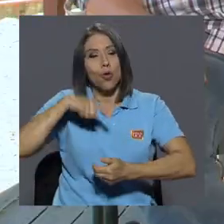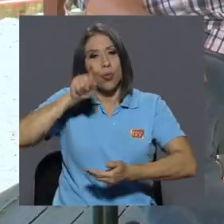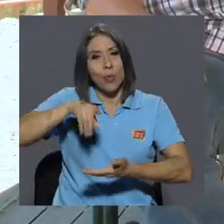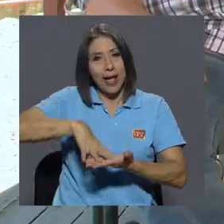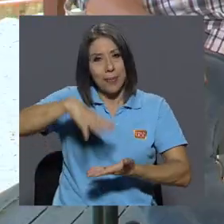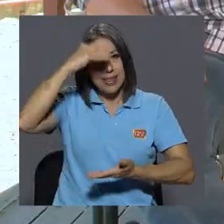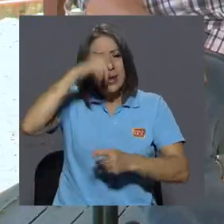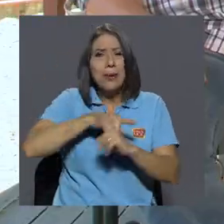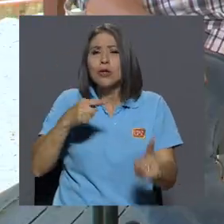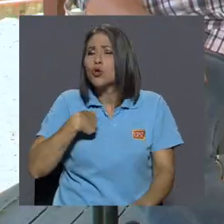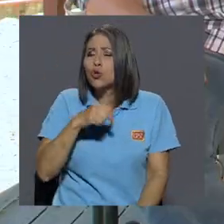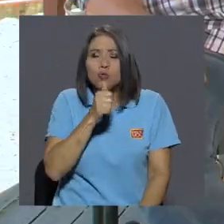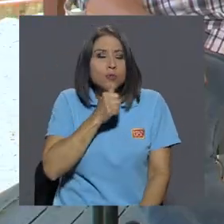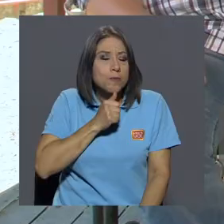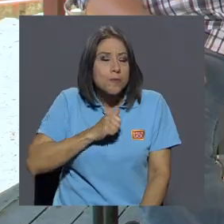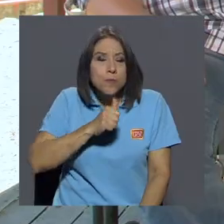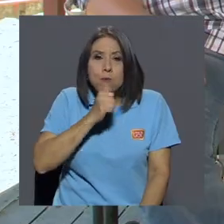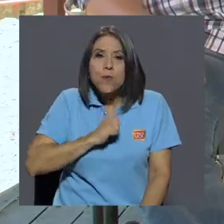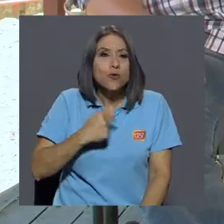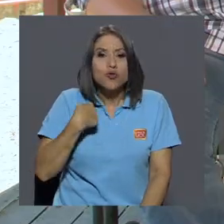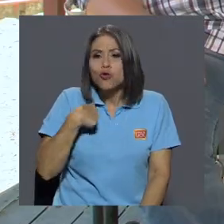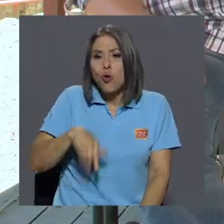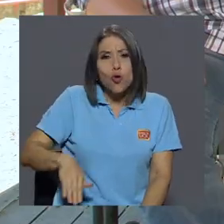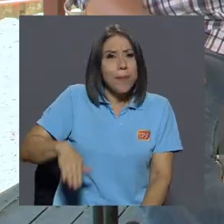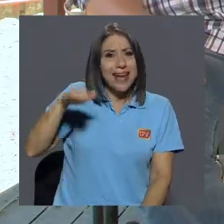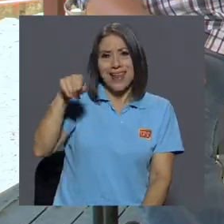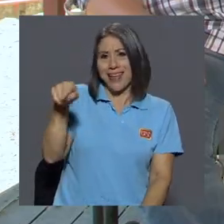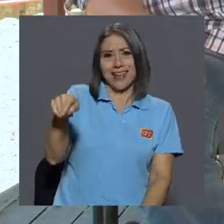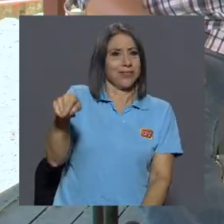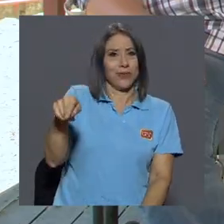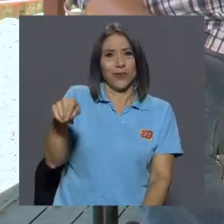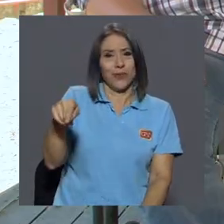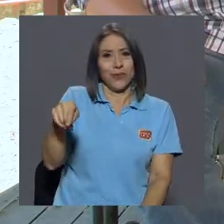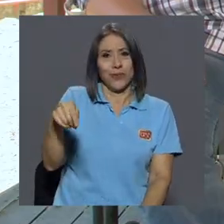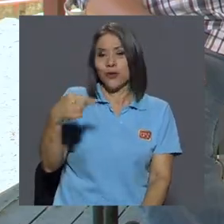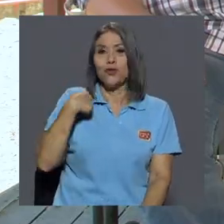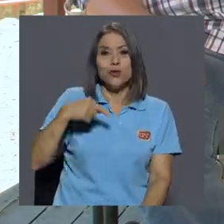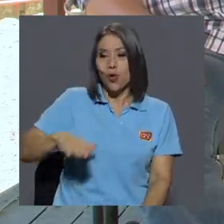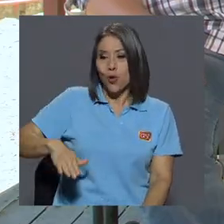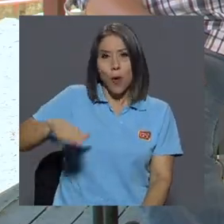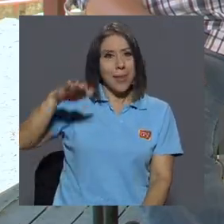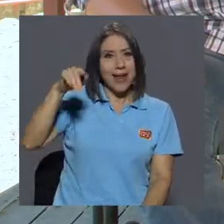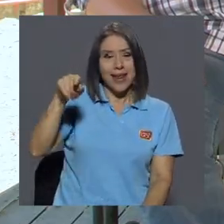es que yo no me crié en eso. Yo no me crié.